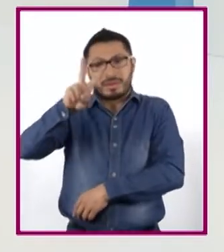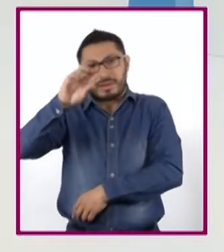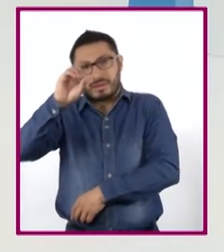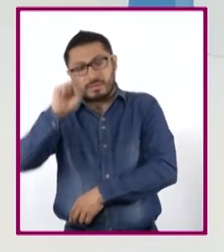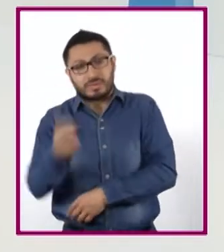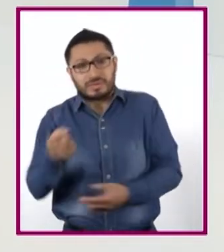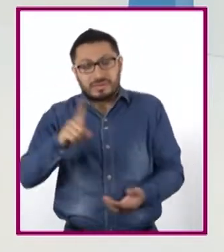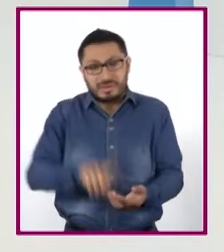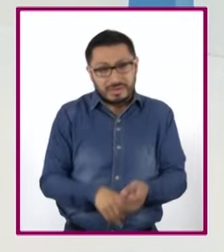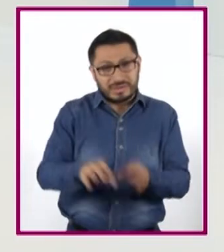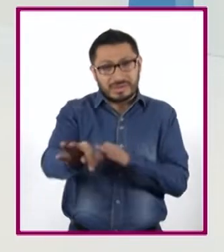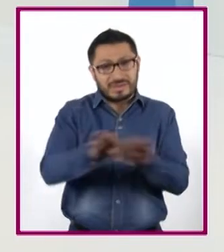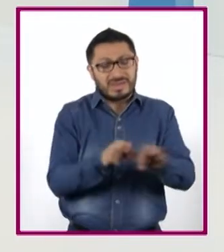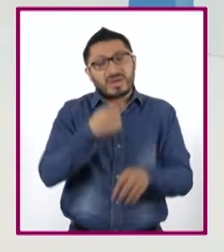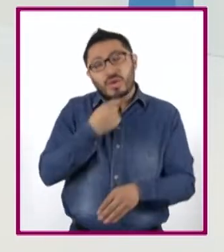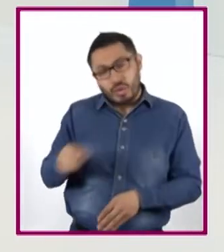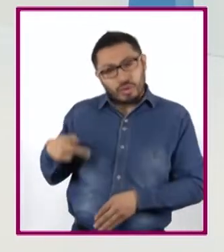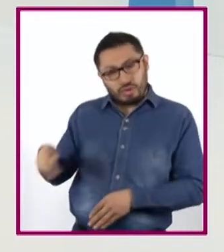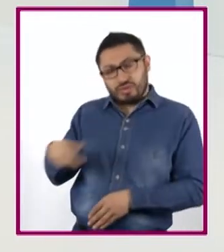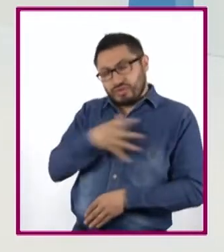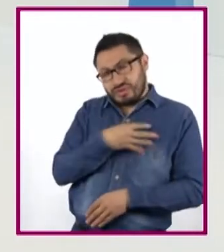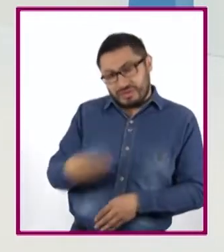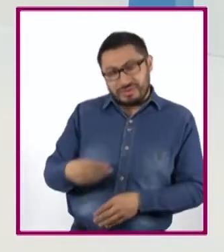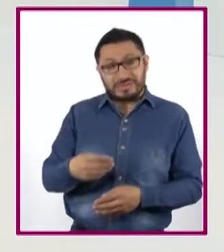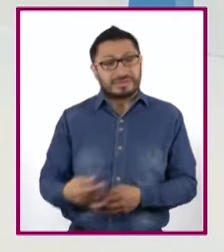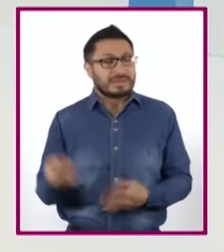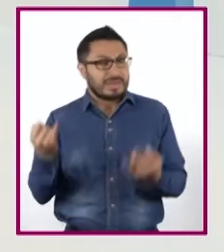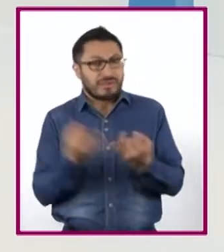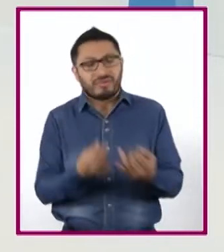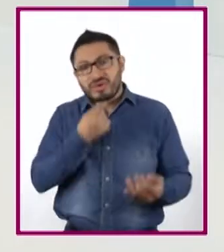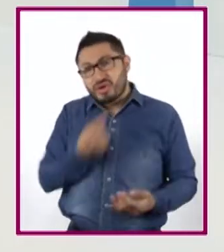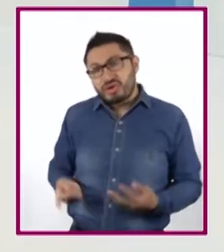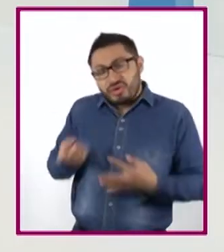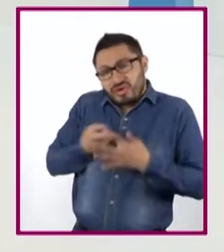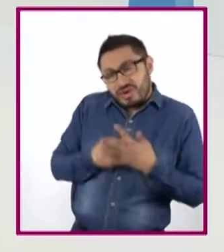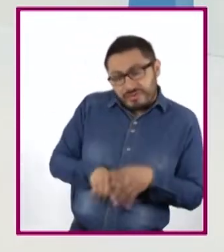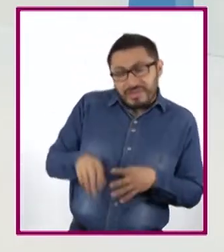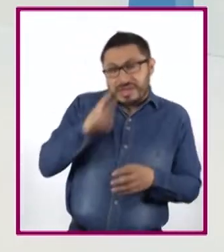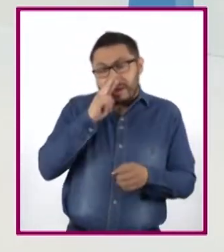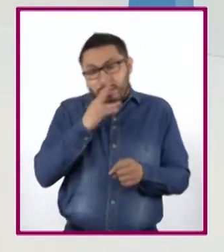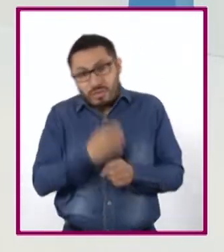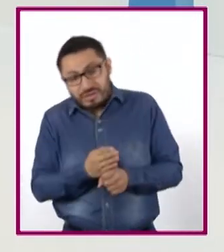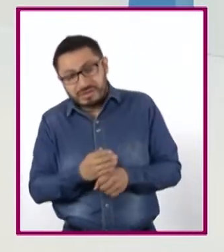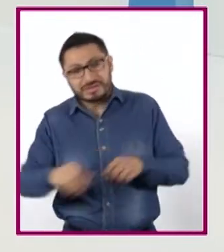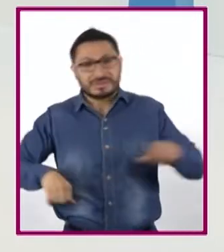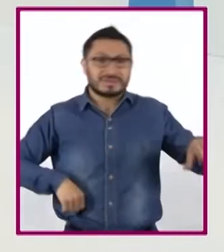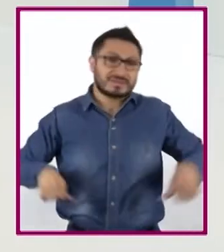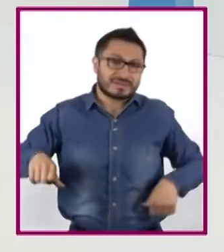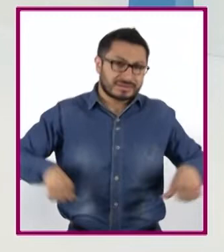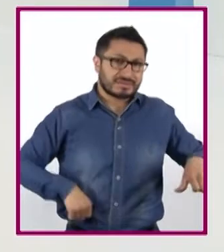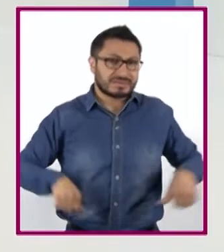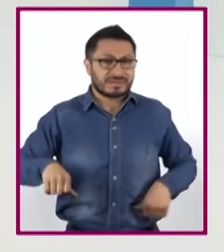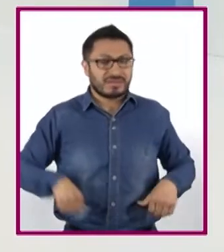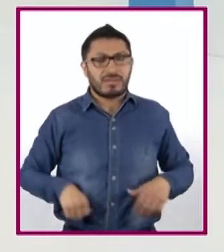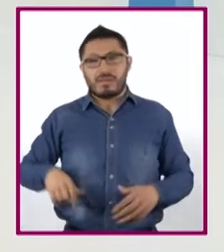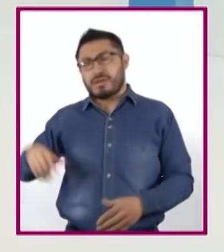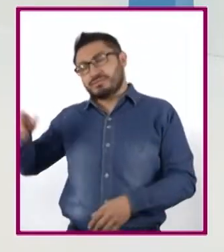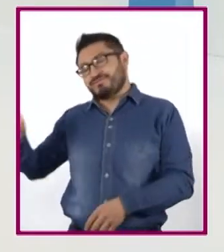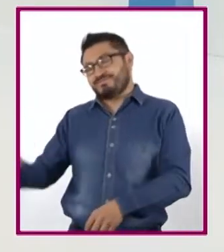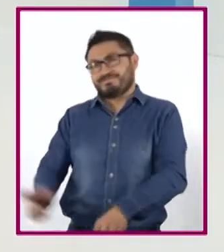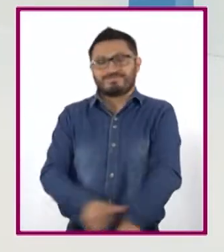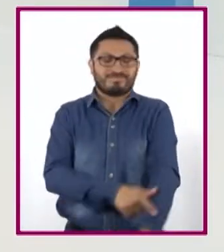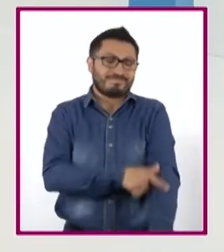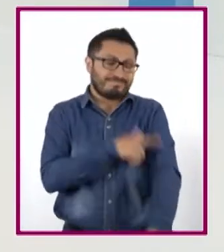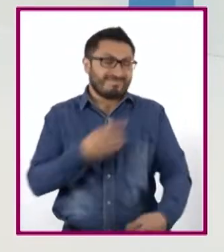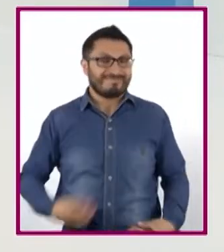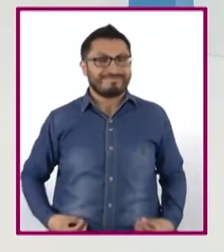ayuda de las labores agrícolas, y los niños se iniciaban en las tareas que serían las que realizarían a lo largo de toda su vida, con